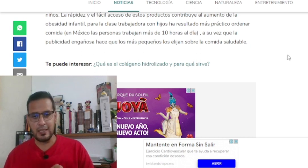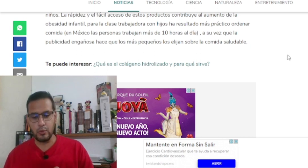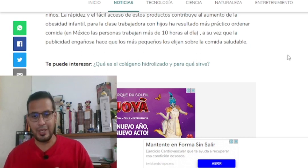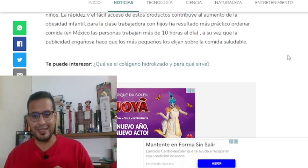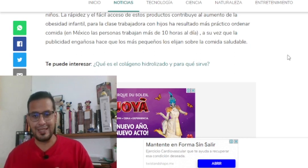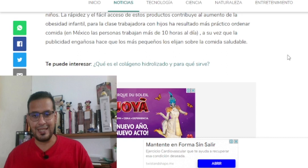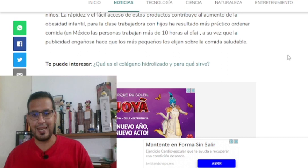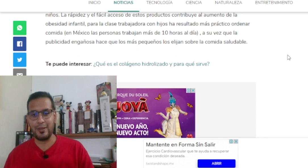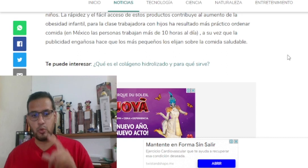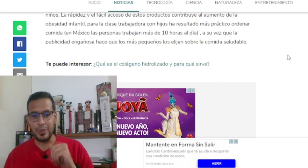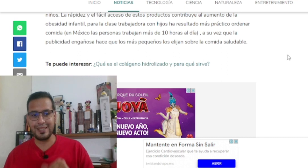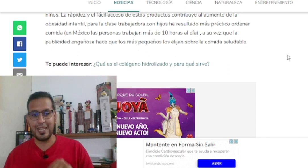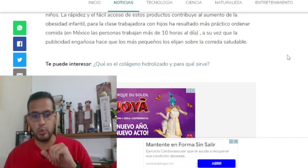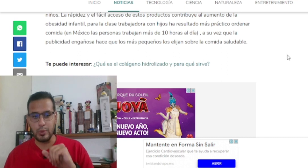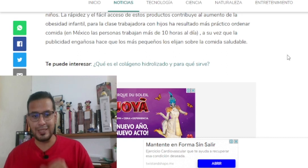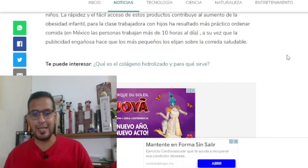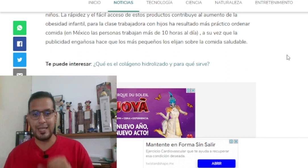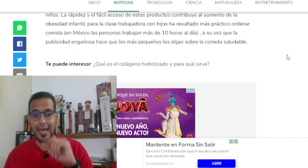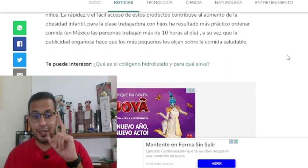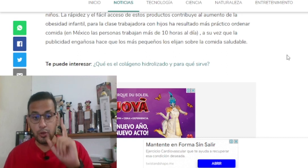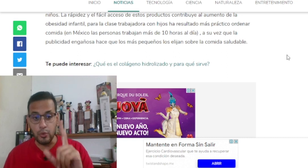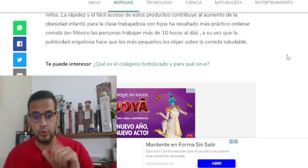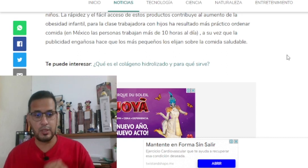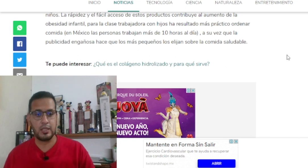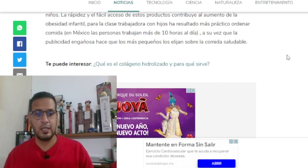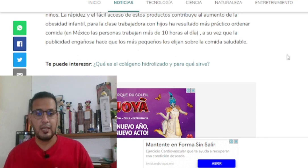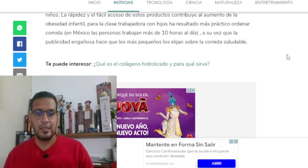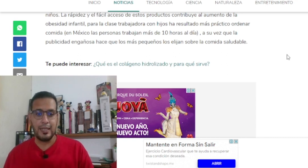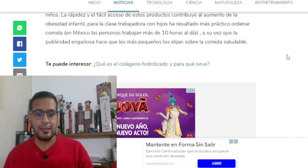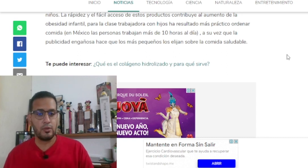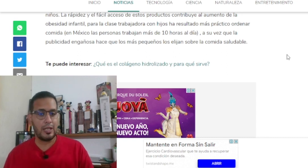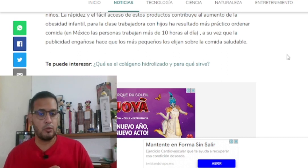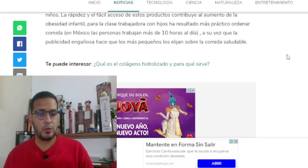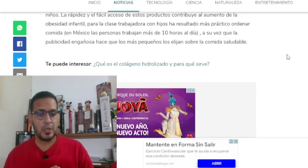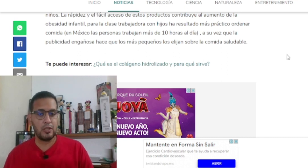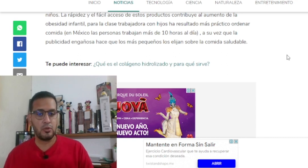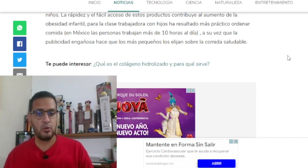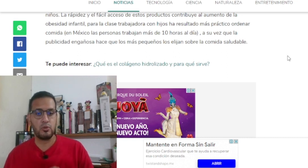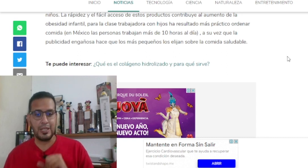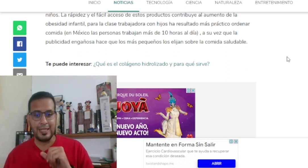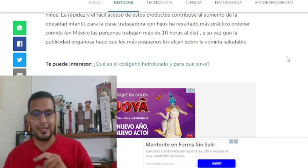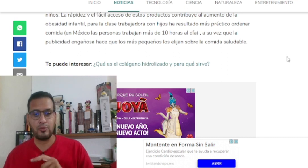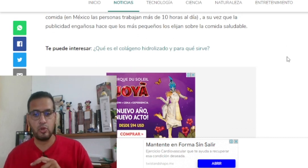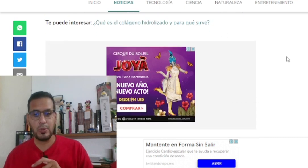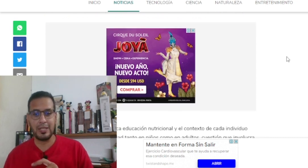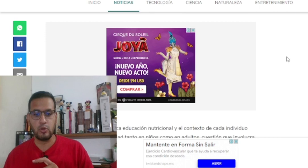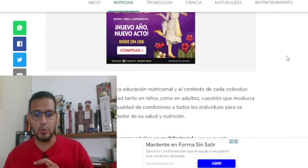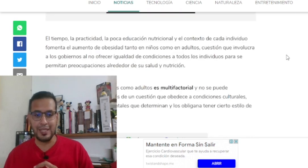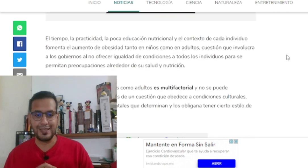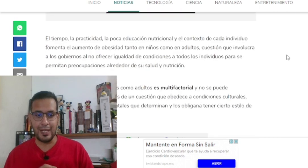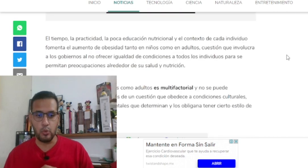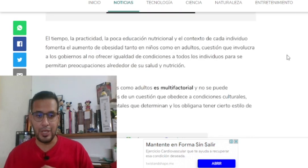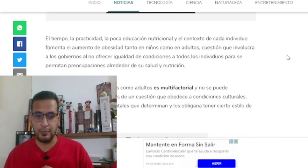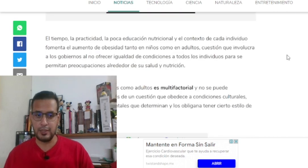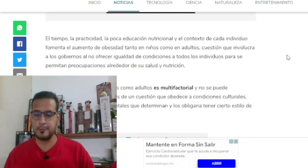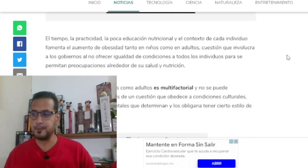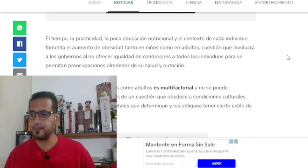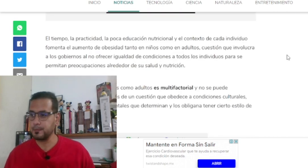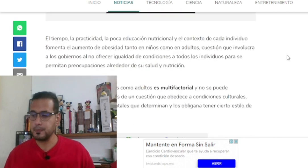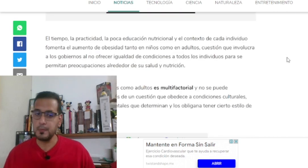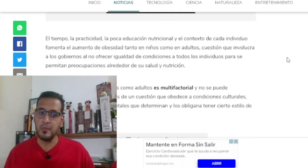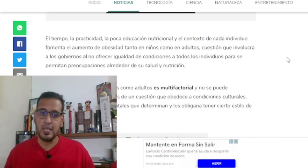trabajan más de 10 horas al día, a su vez que la publicidad engañosa hace lo que los más pequeños los elijan sobre las comidas